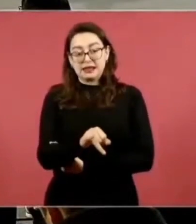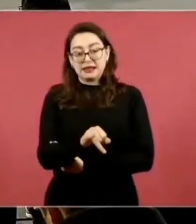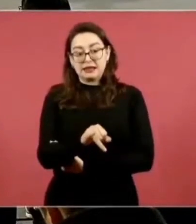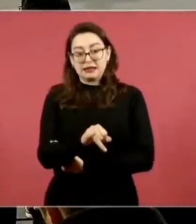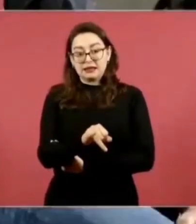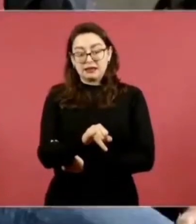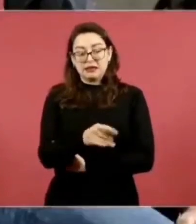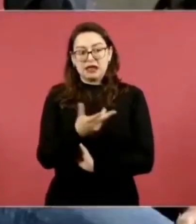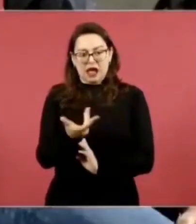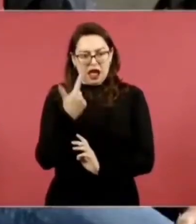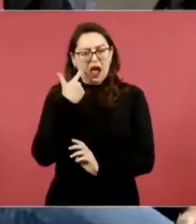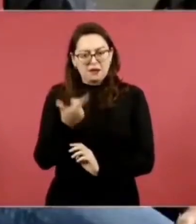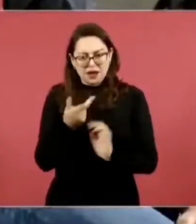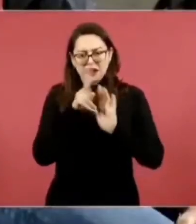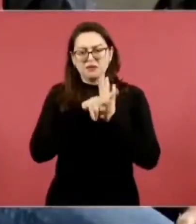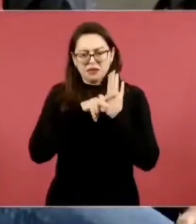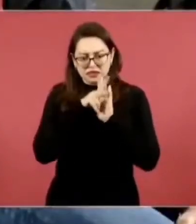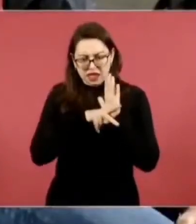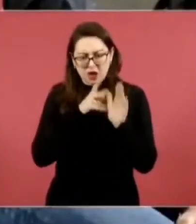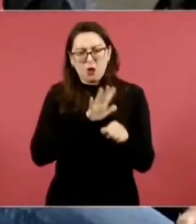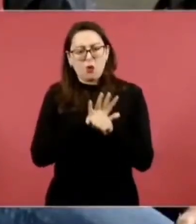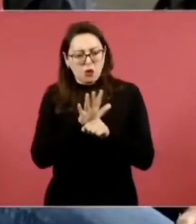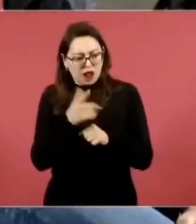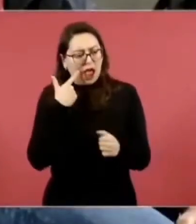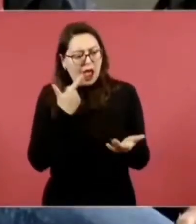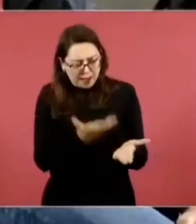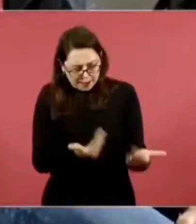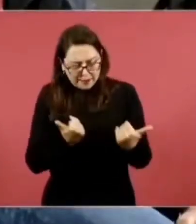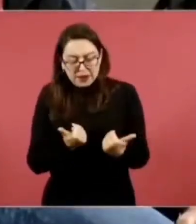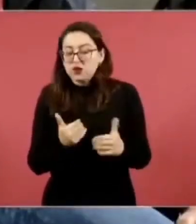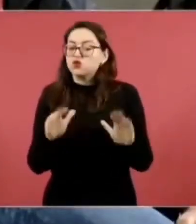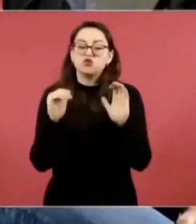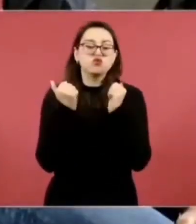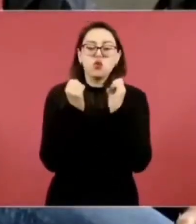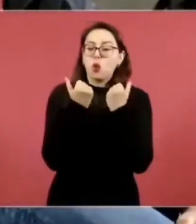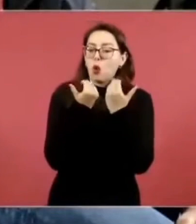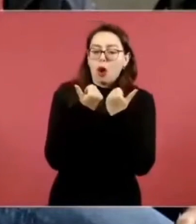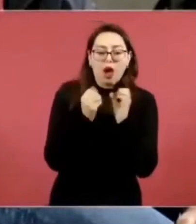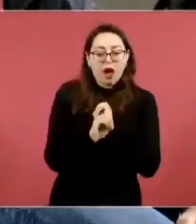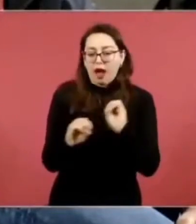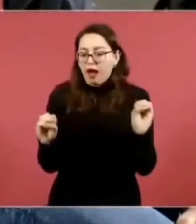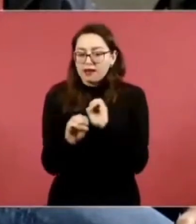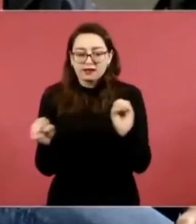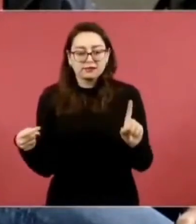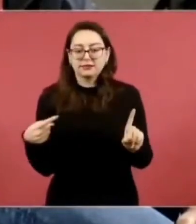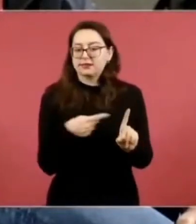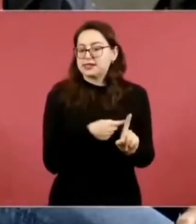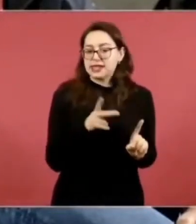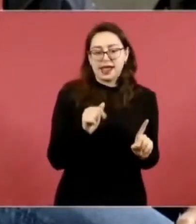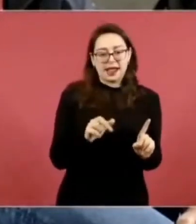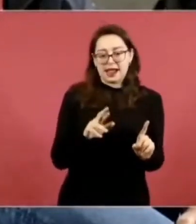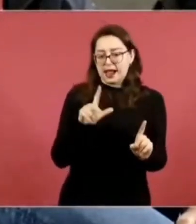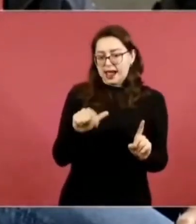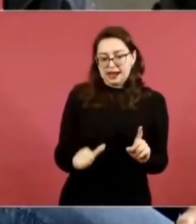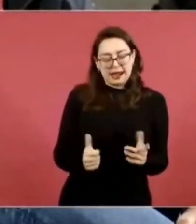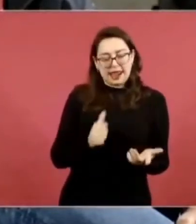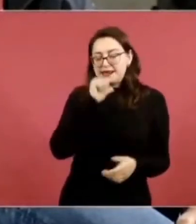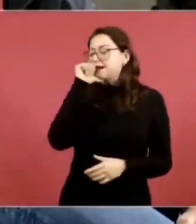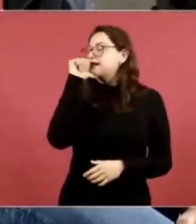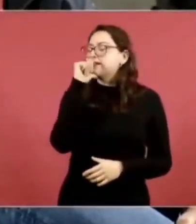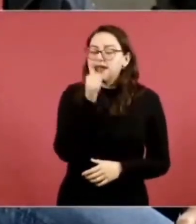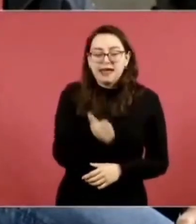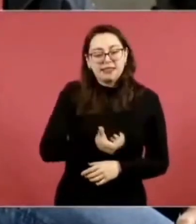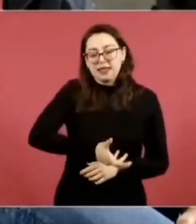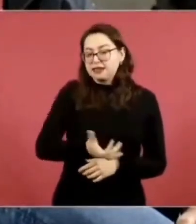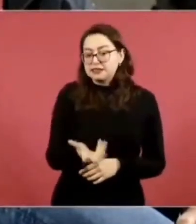dígale que le muestre el video y va a ver que no va a haber manera de presentar ese video.